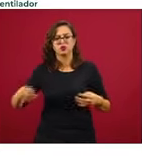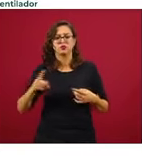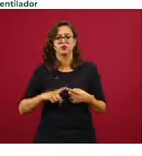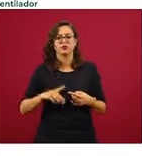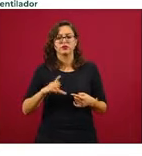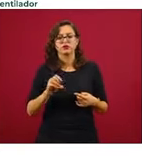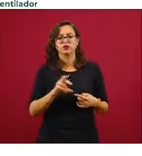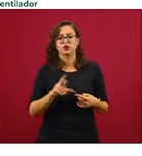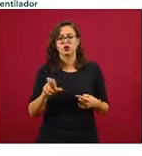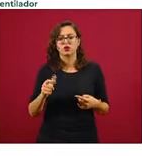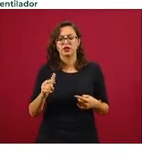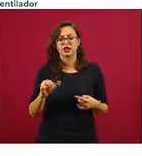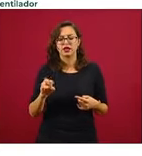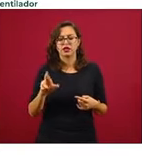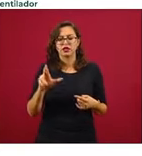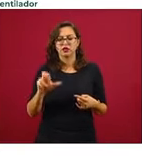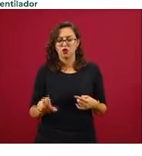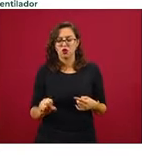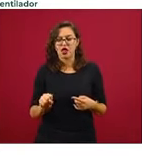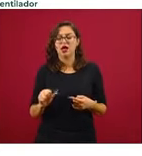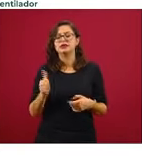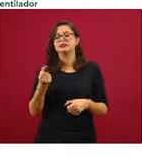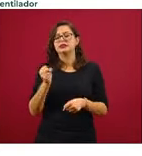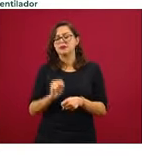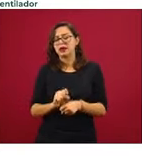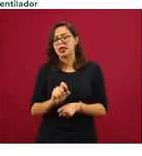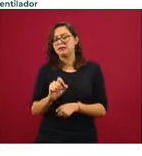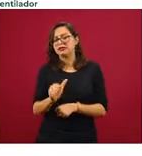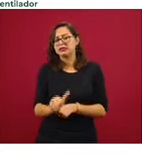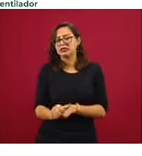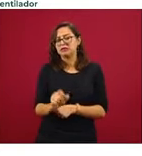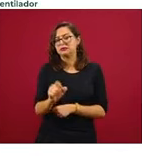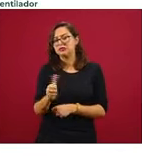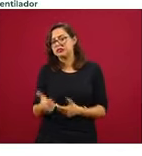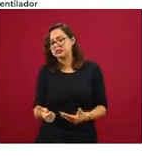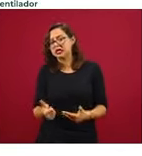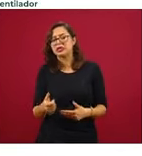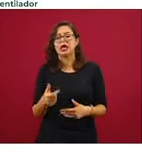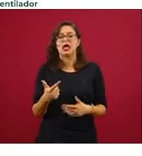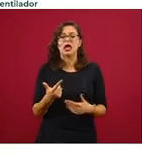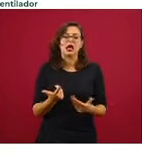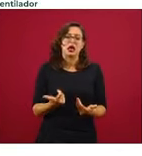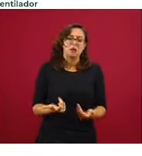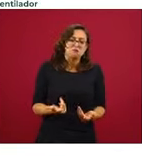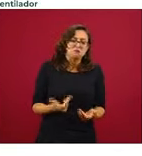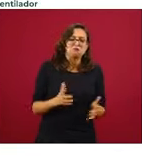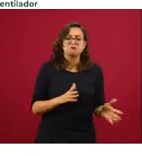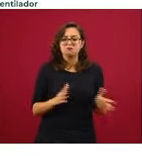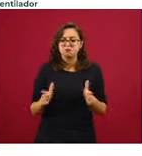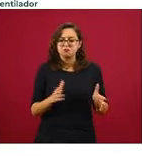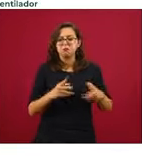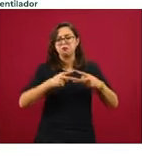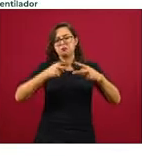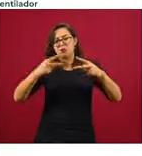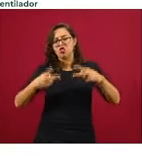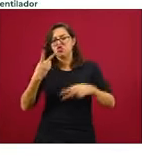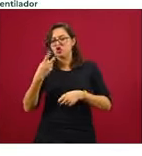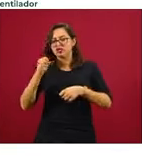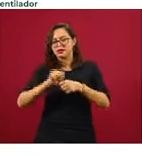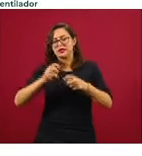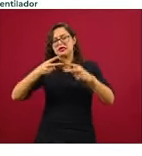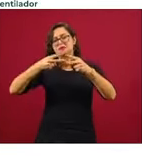Corregidor, es el que ha tenido a partir de la semana 26-27 un incremento importante, con descenso en las últimas dos, pero